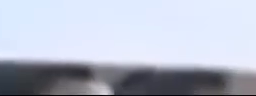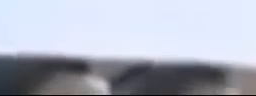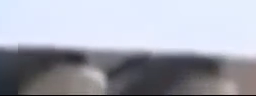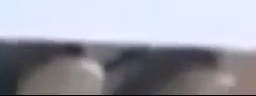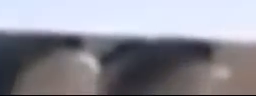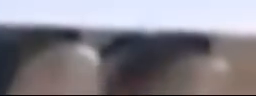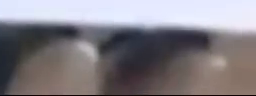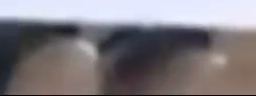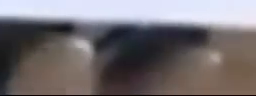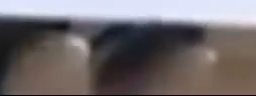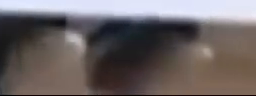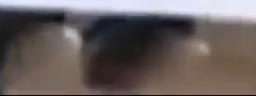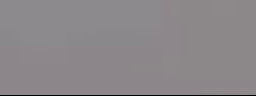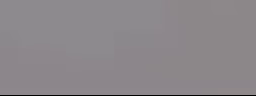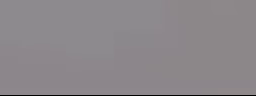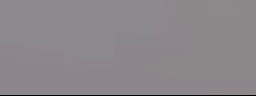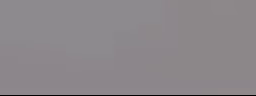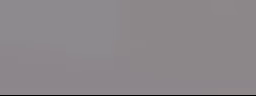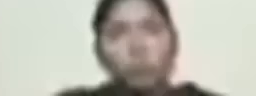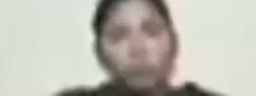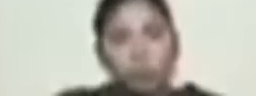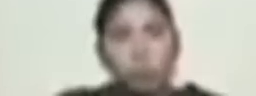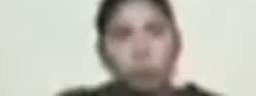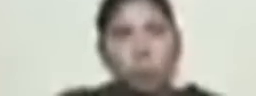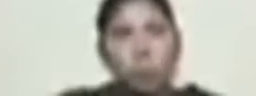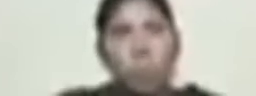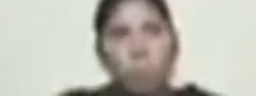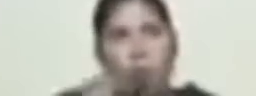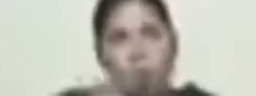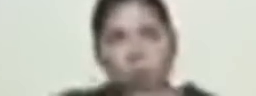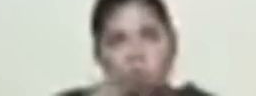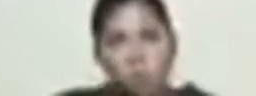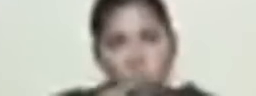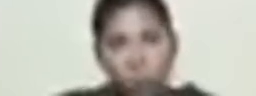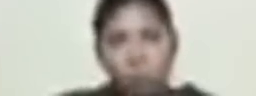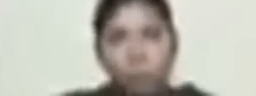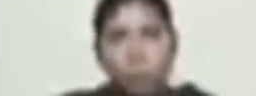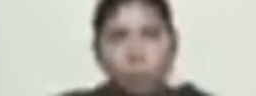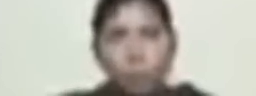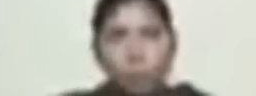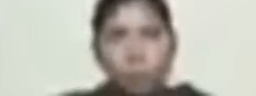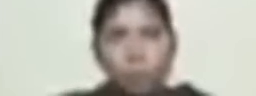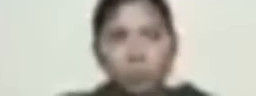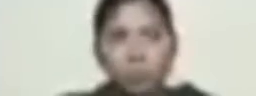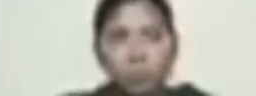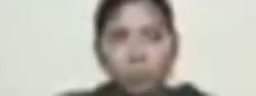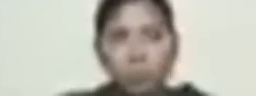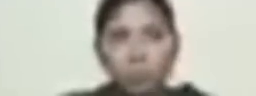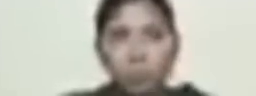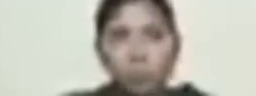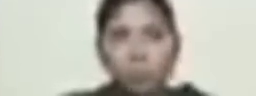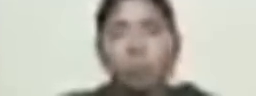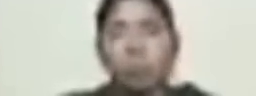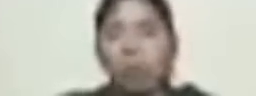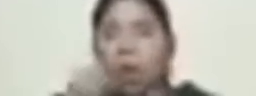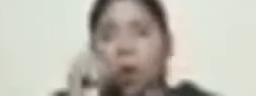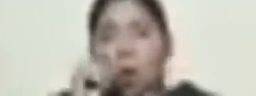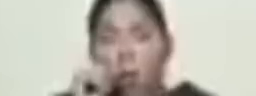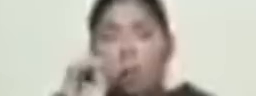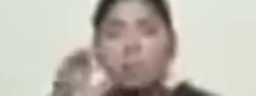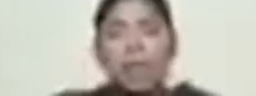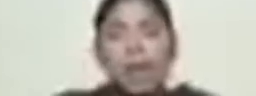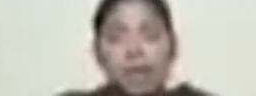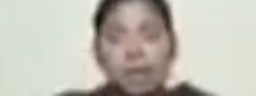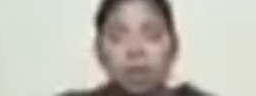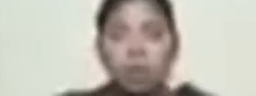Nicolás Maduro se encuentra desafiando a los países latinoamericanos, los cuales están en contra de su mandato. Ante todo esto, el gobierno estadounidense ha afirmado que en